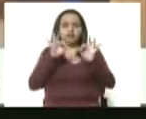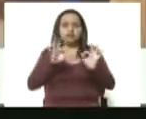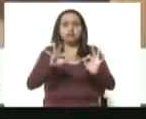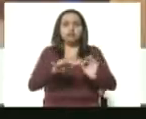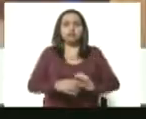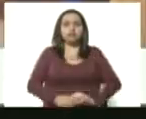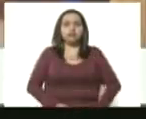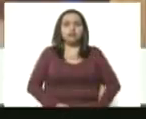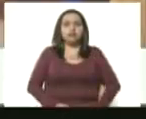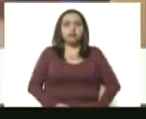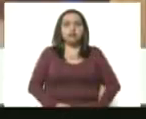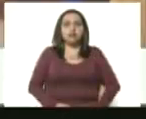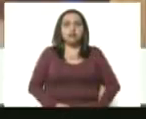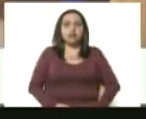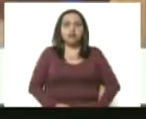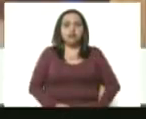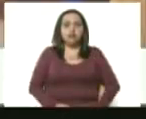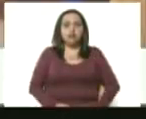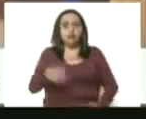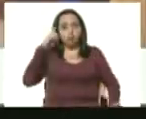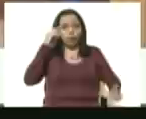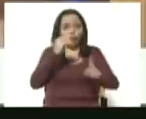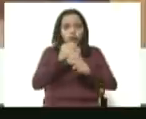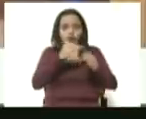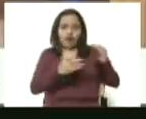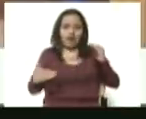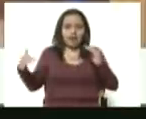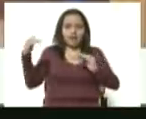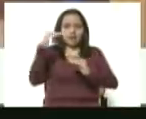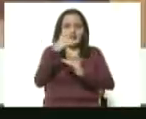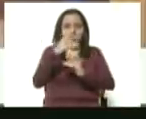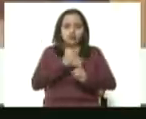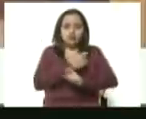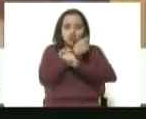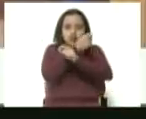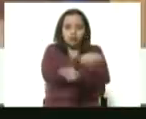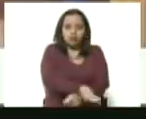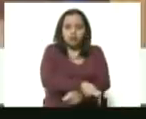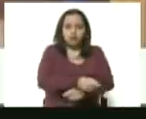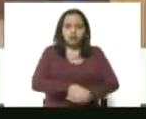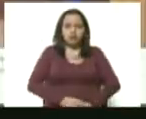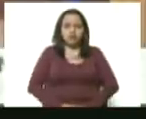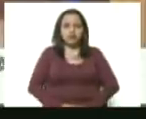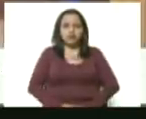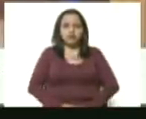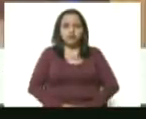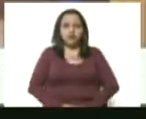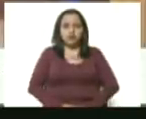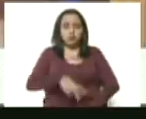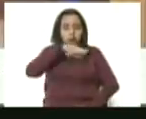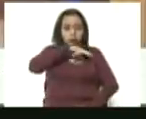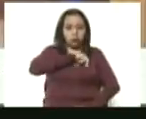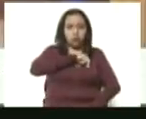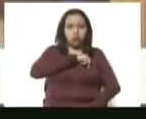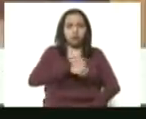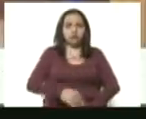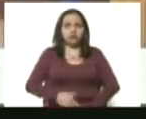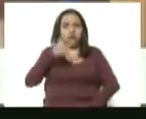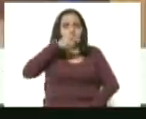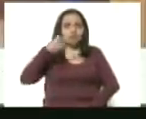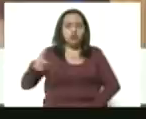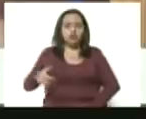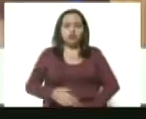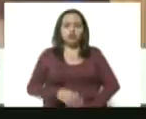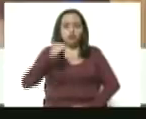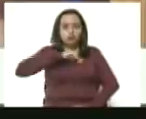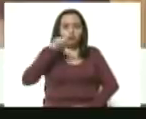con motivo de los ascensos, de la graduación y de la condecoración del personal